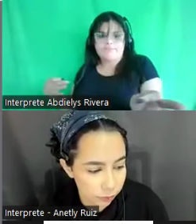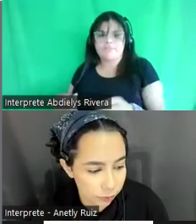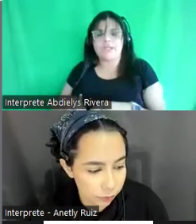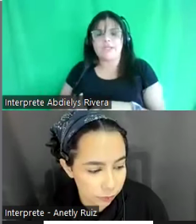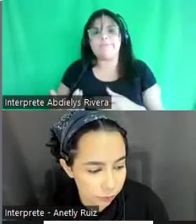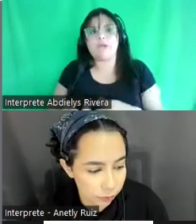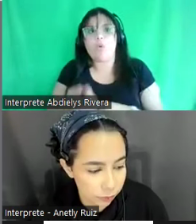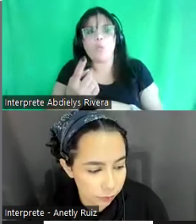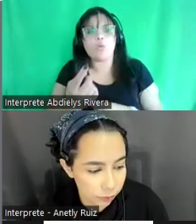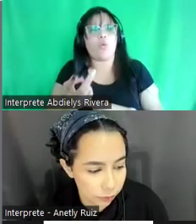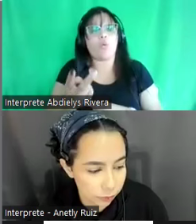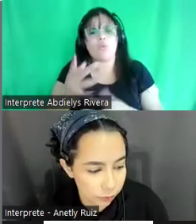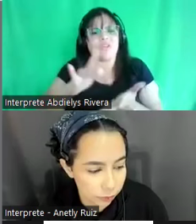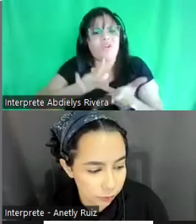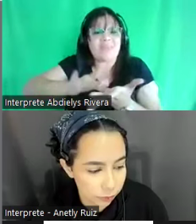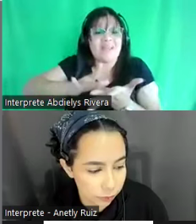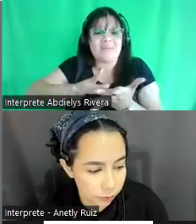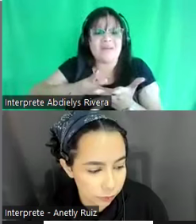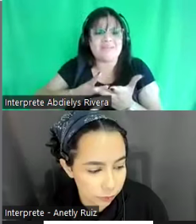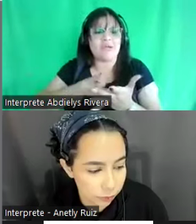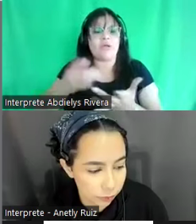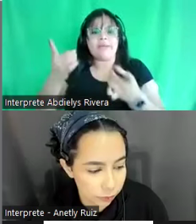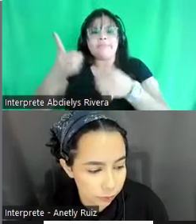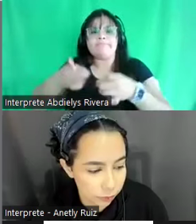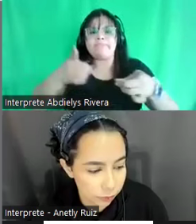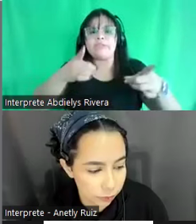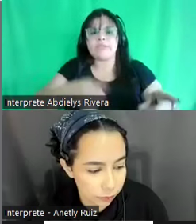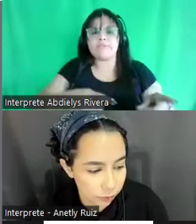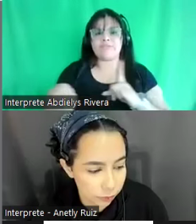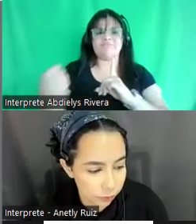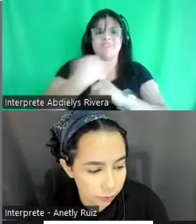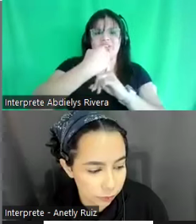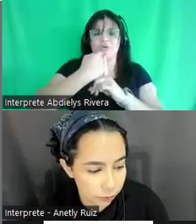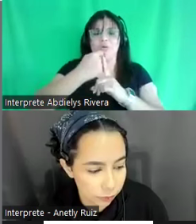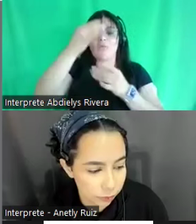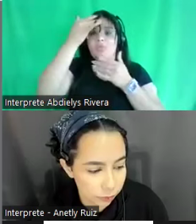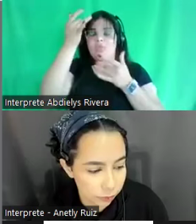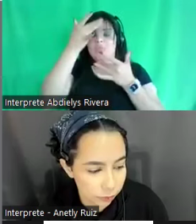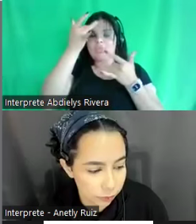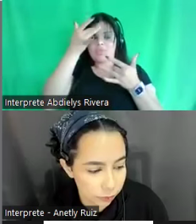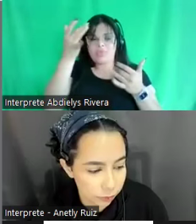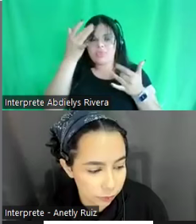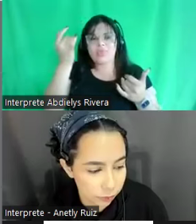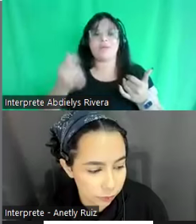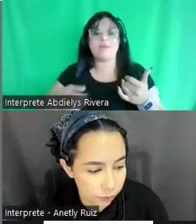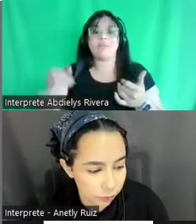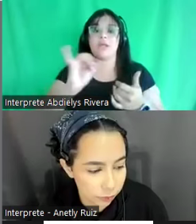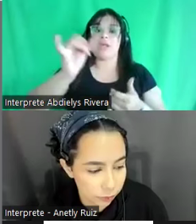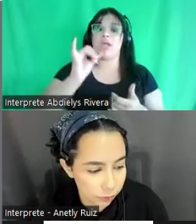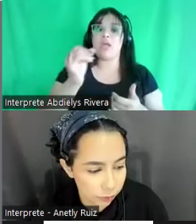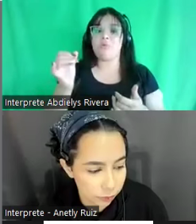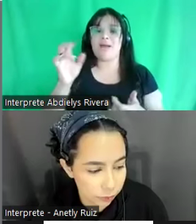provocaron psicosis y pérdida de memoria sin post-evaluación al tratamiento, agravando su salud. Citas